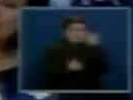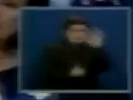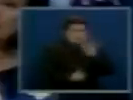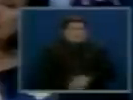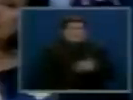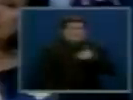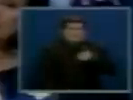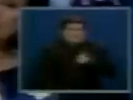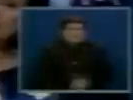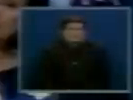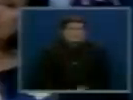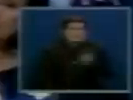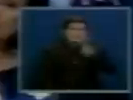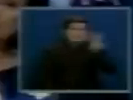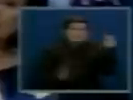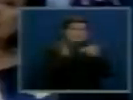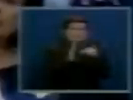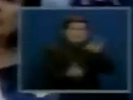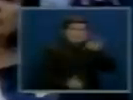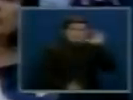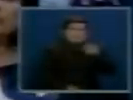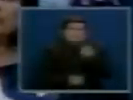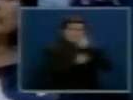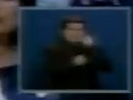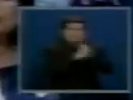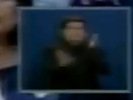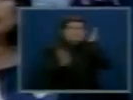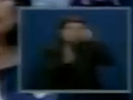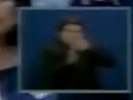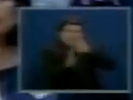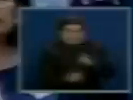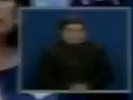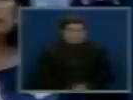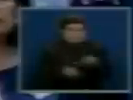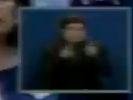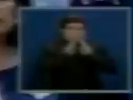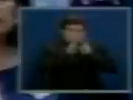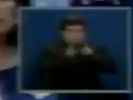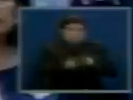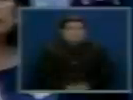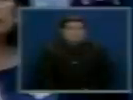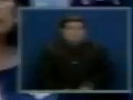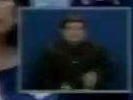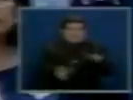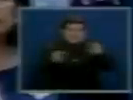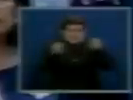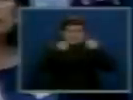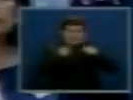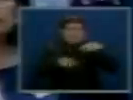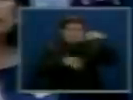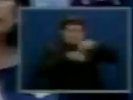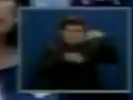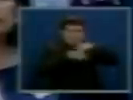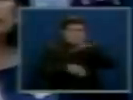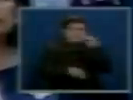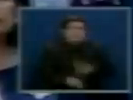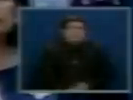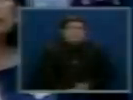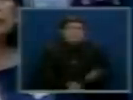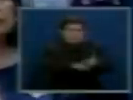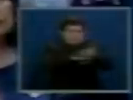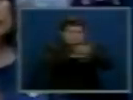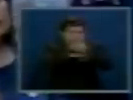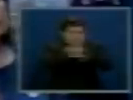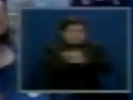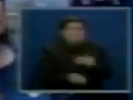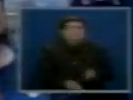generarán alrededor de 22.900 empleos directos como resultado de la atracción de inversiones y el crecimiento de las